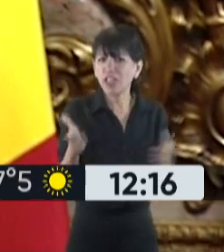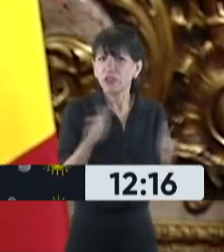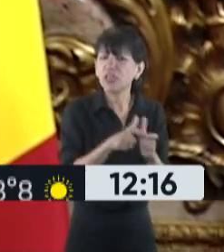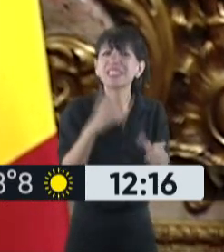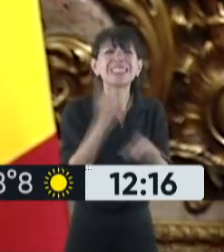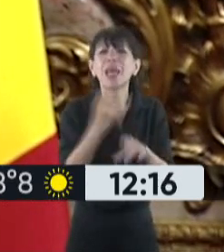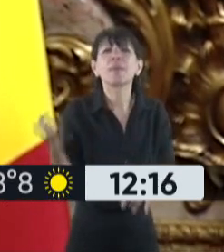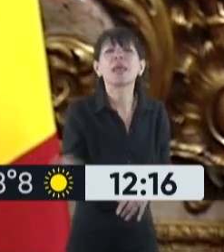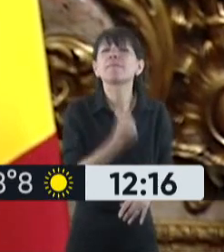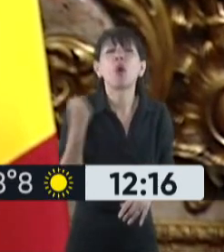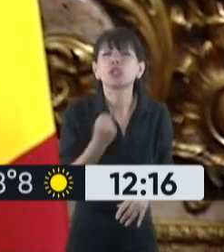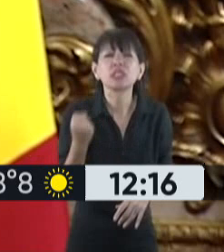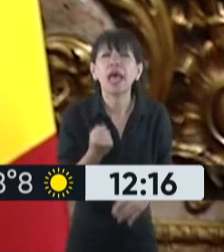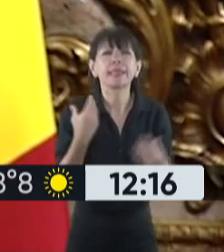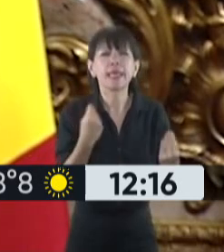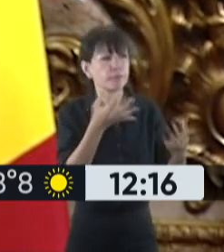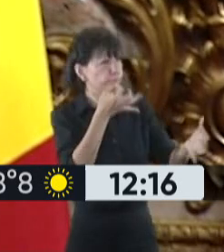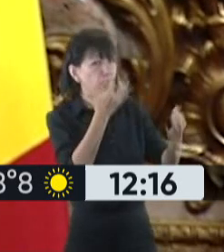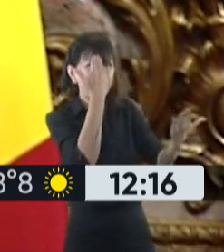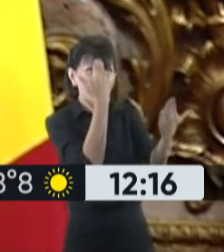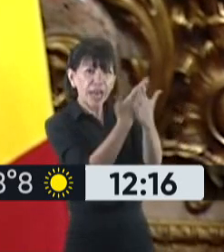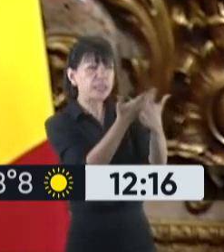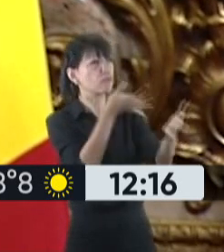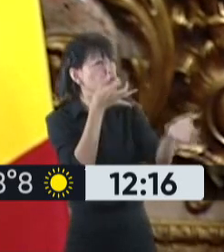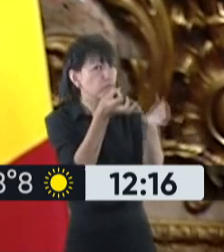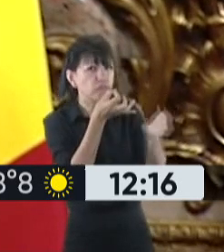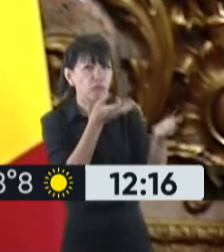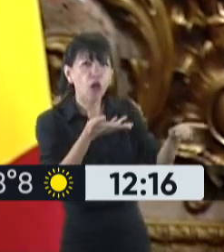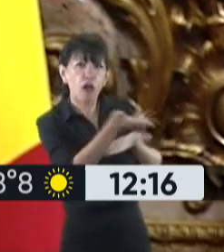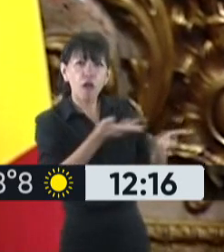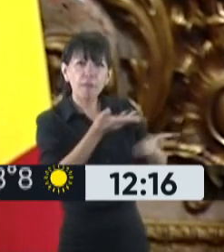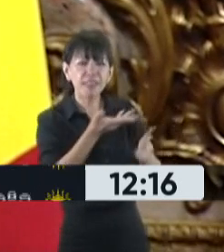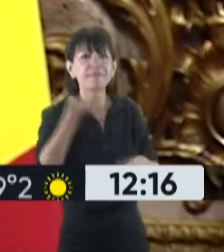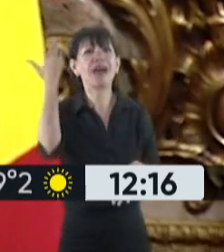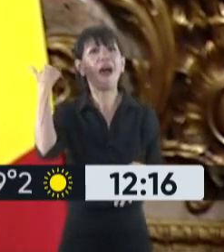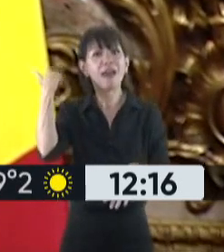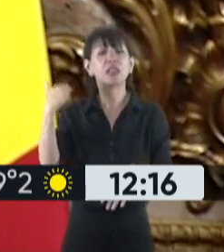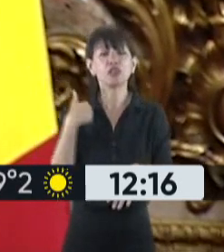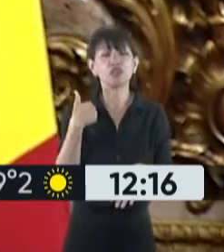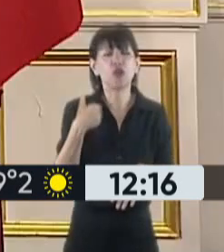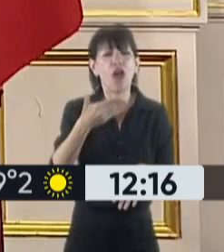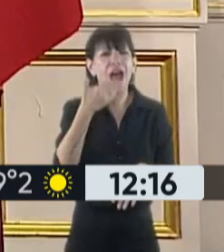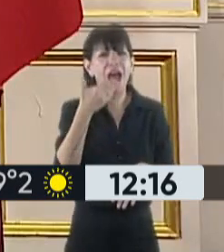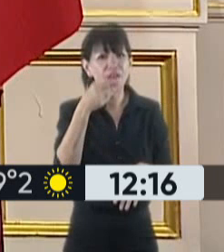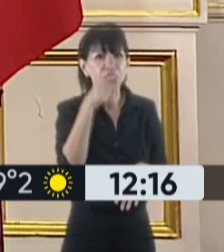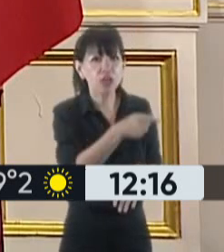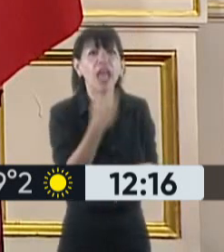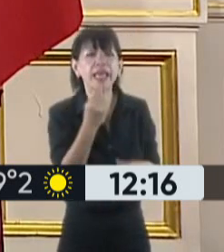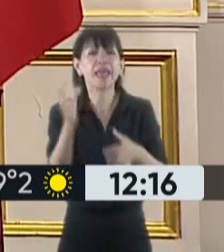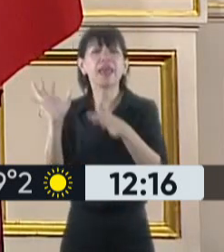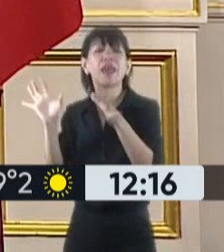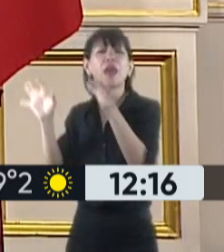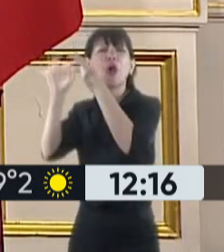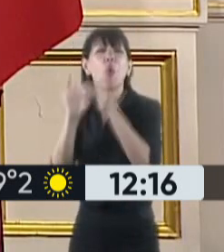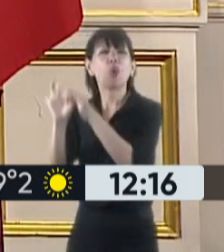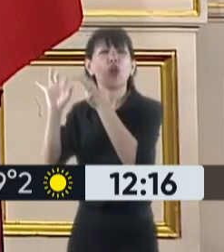tener discusiones frente a frente y poco antes he hablado con el señor presidente que en la Unión Europea,